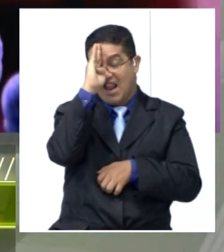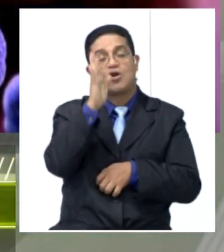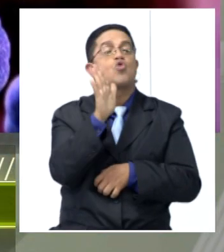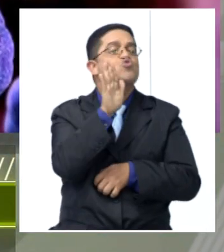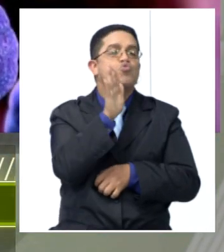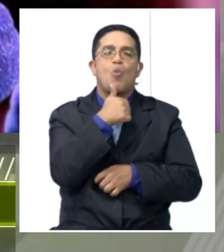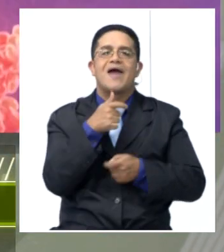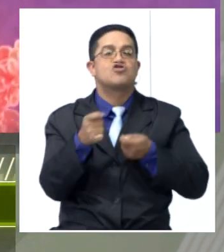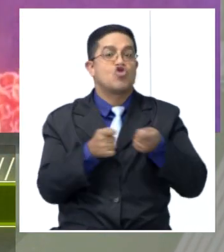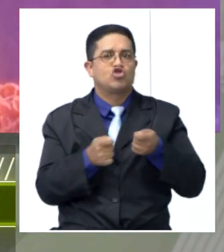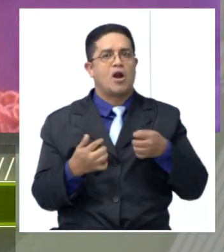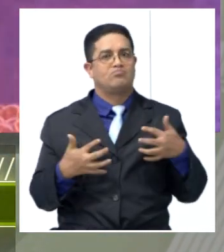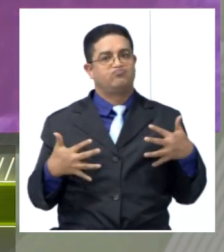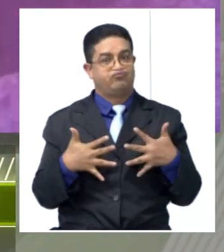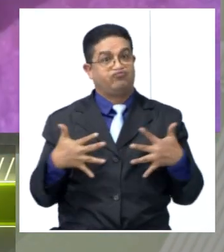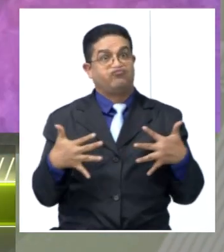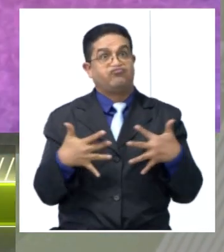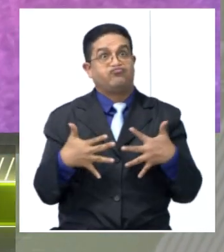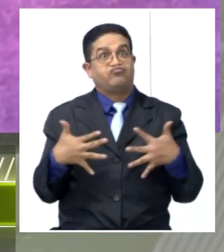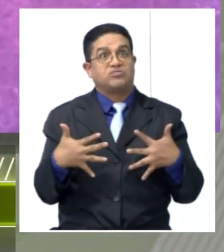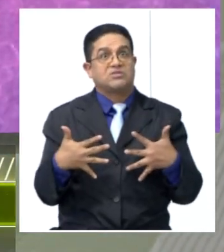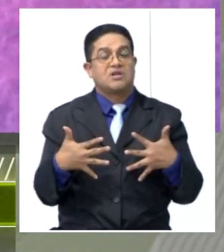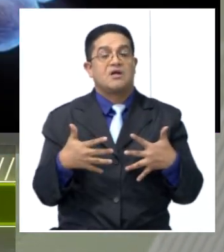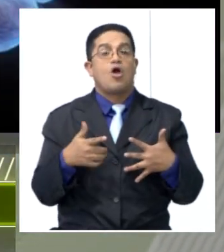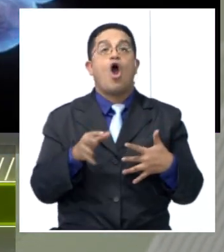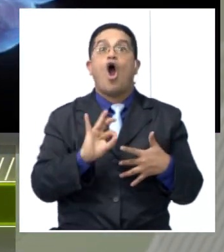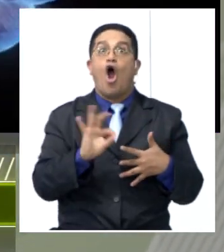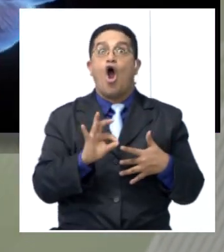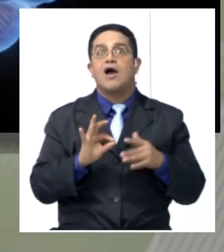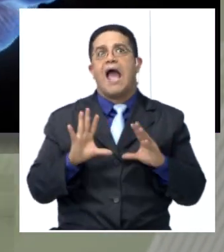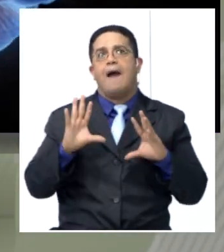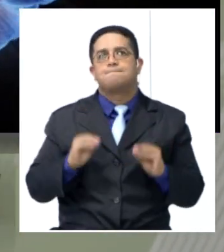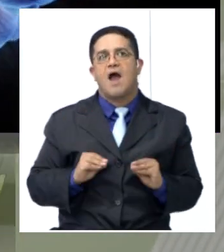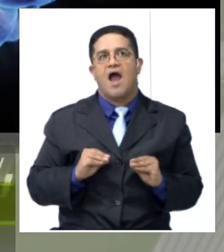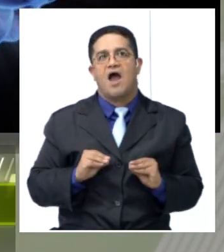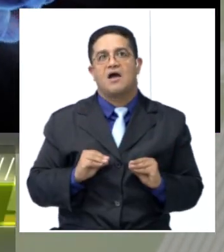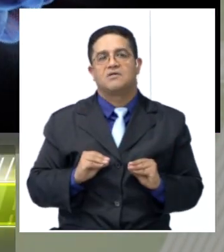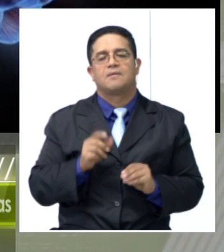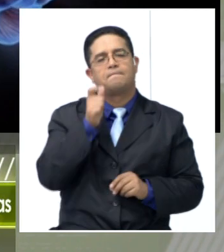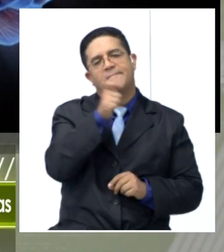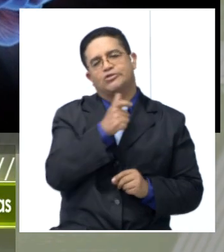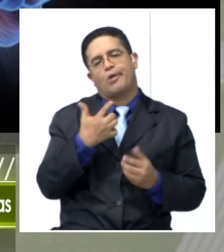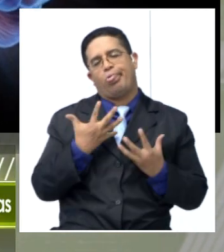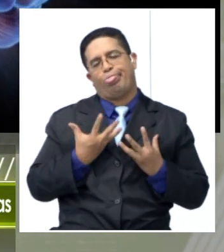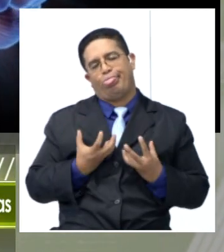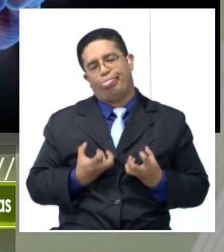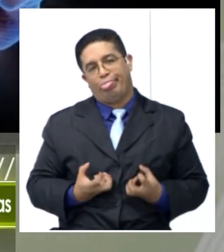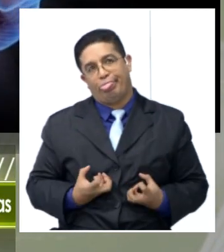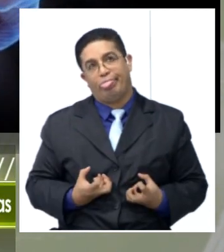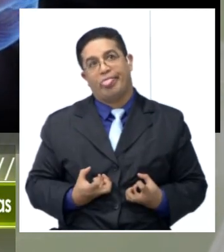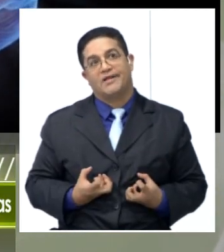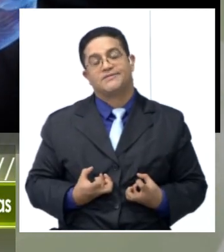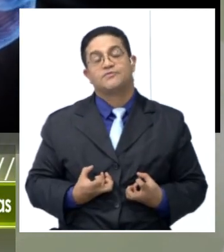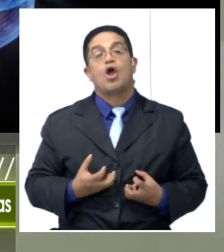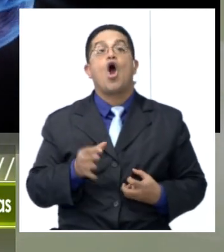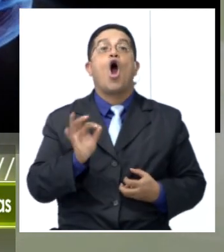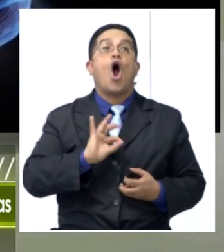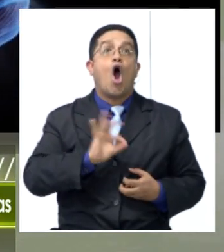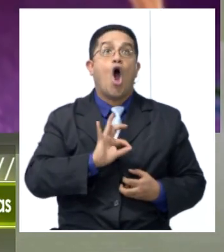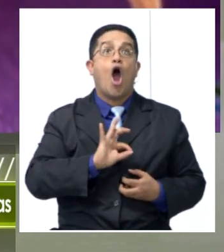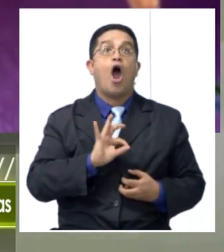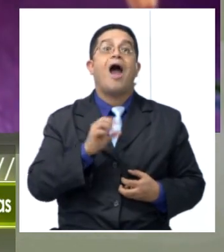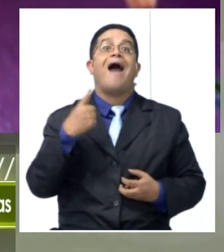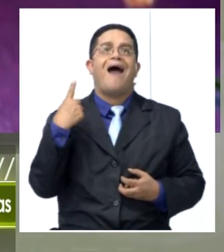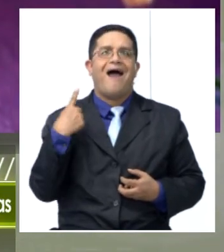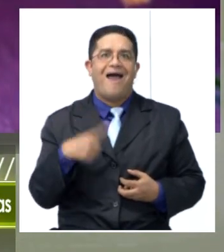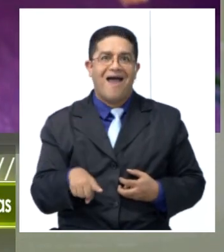estos neurotransmisores. Entonces, o se dejan de producir y la persona cae en un cuadro de depresión, sobre todo en el lóbulo frontal, o hay un exceso,